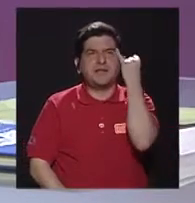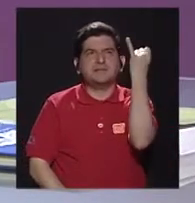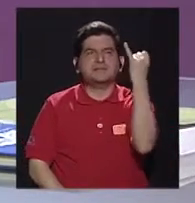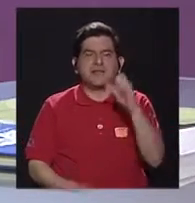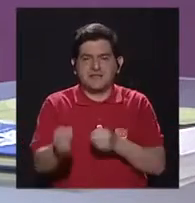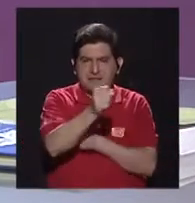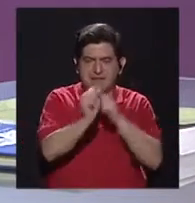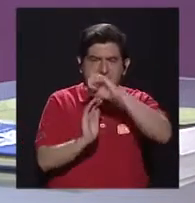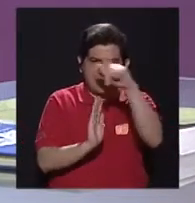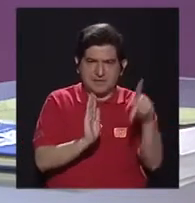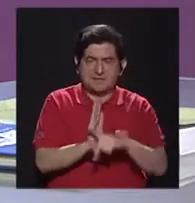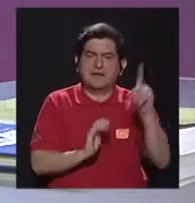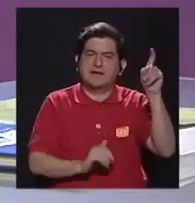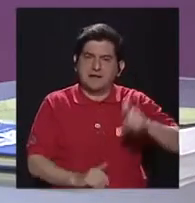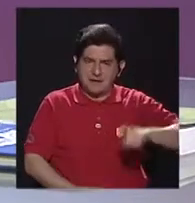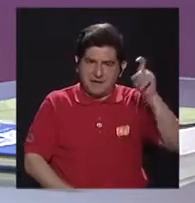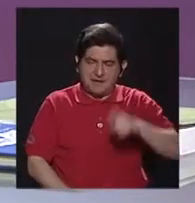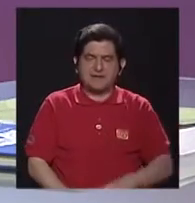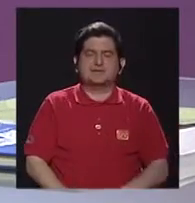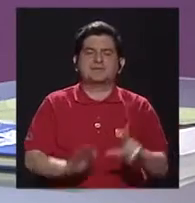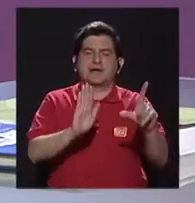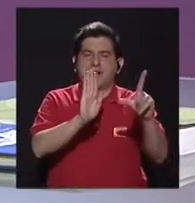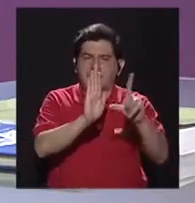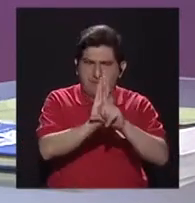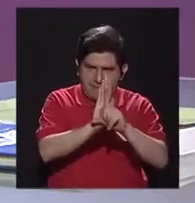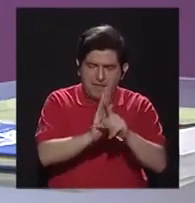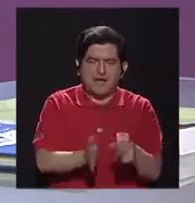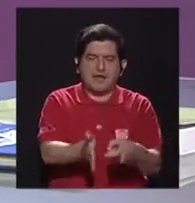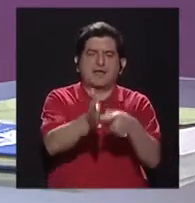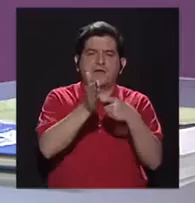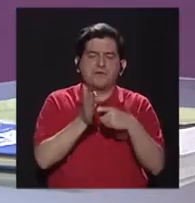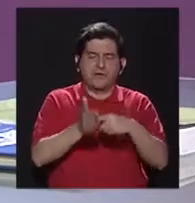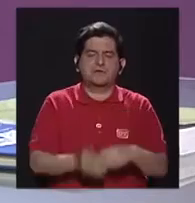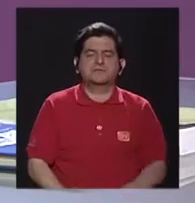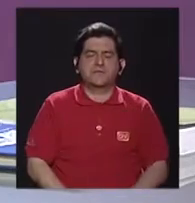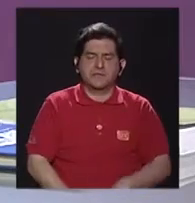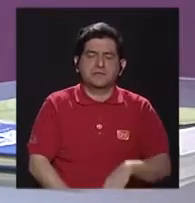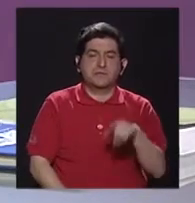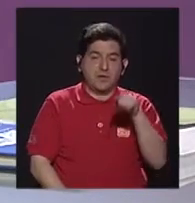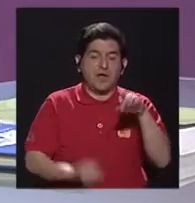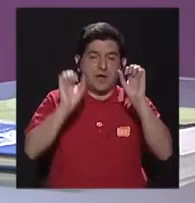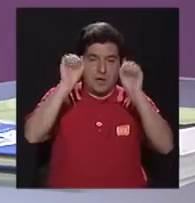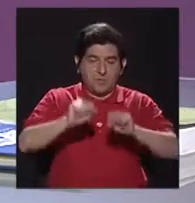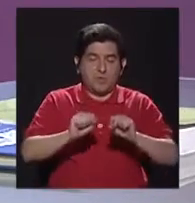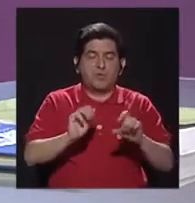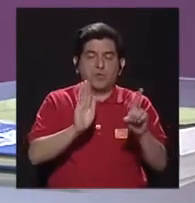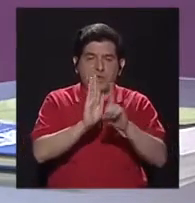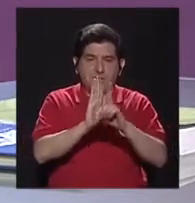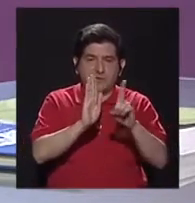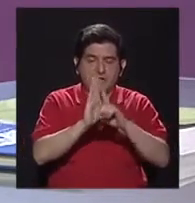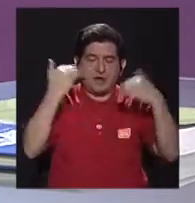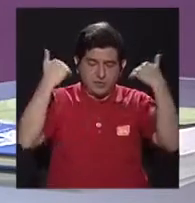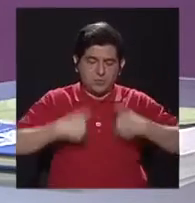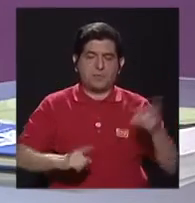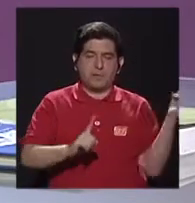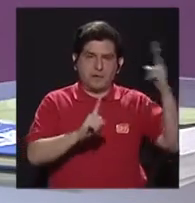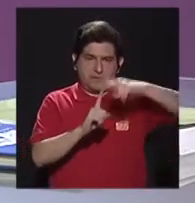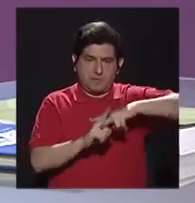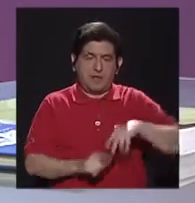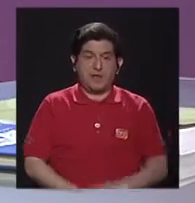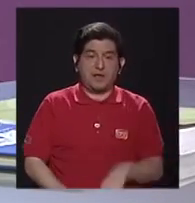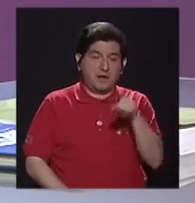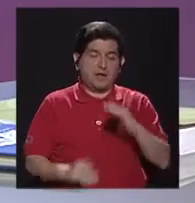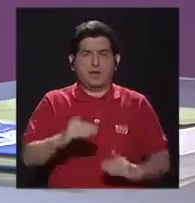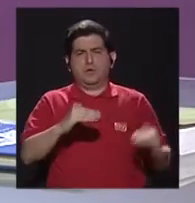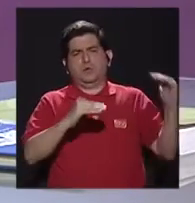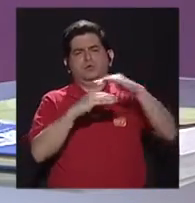Sala Cuarta de que se requiere una ley como requisito de autorización para ejercer un derecho fundamental o un derecho humano es algo que se había